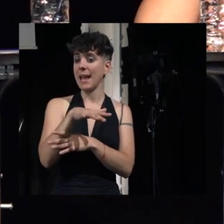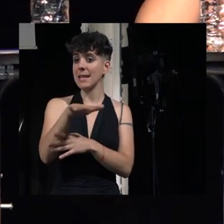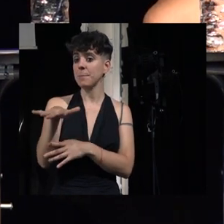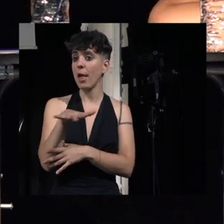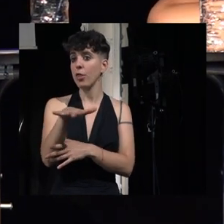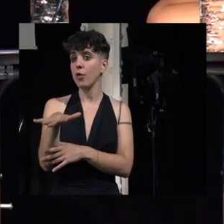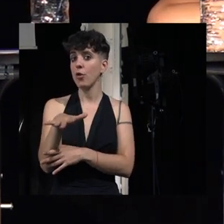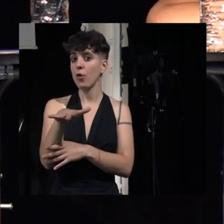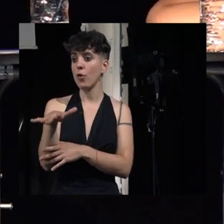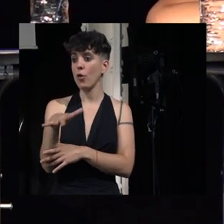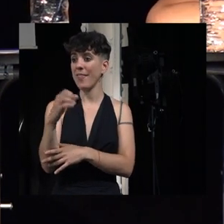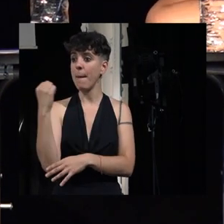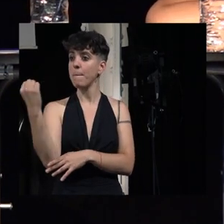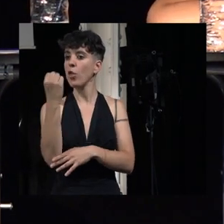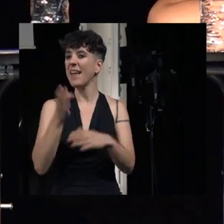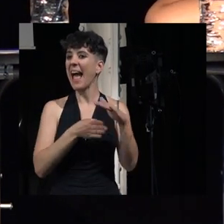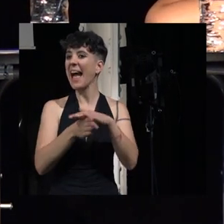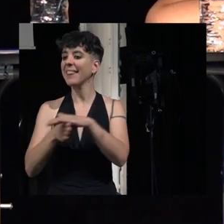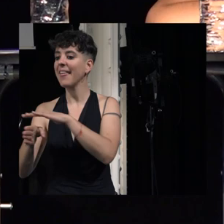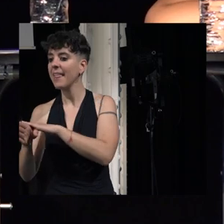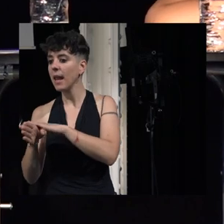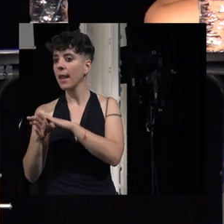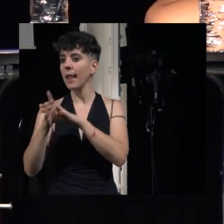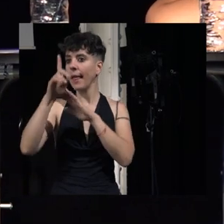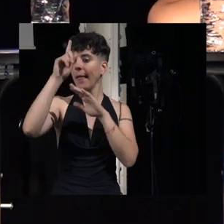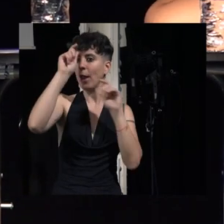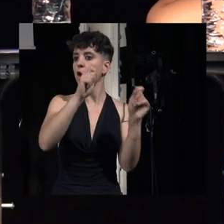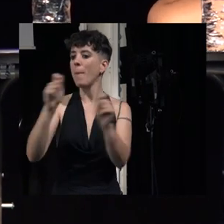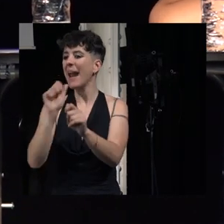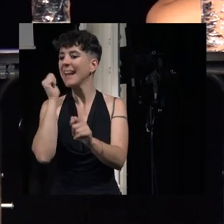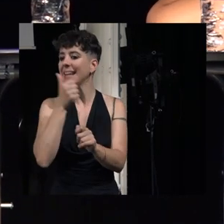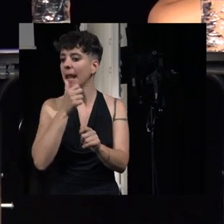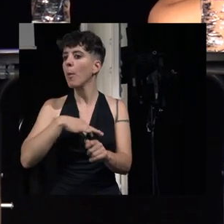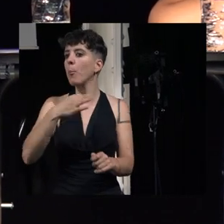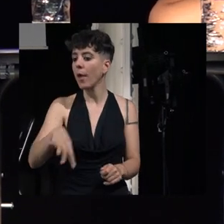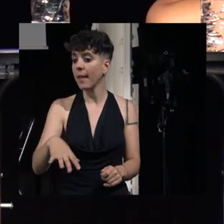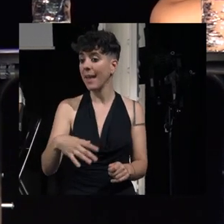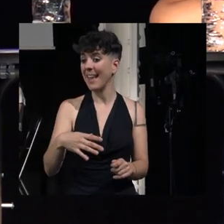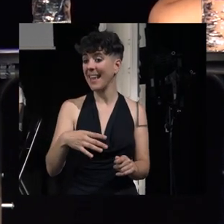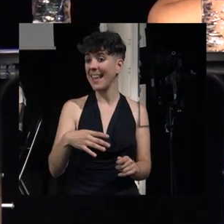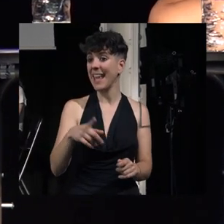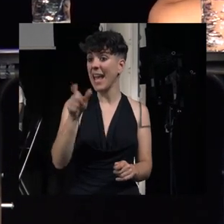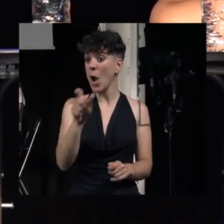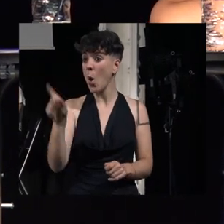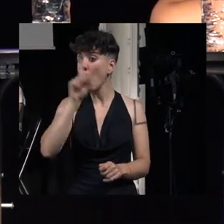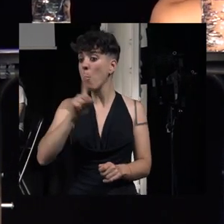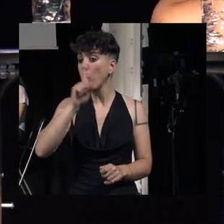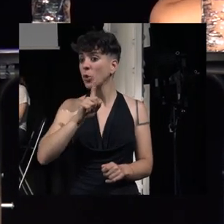al espacio de poder de nombrar. Y desde luego las putas son las últimas en